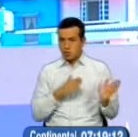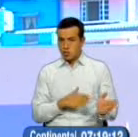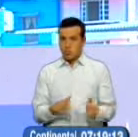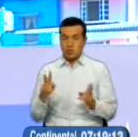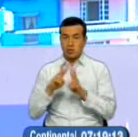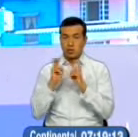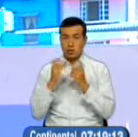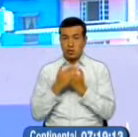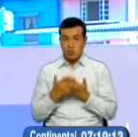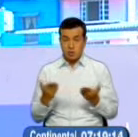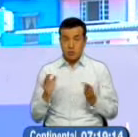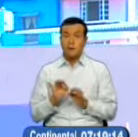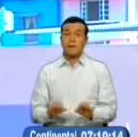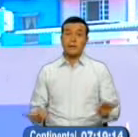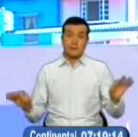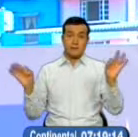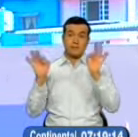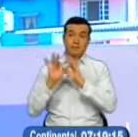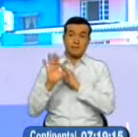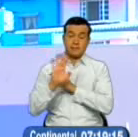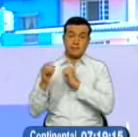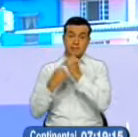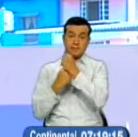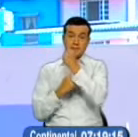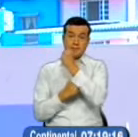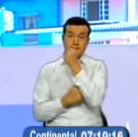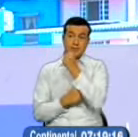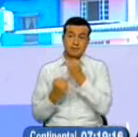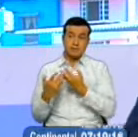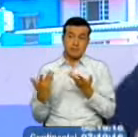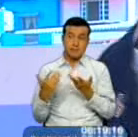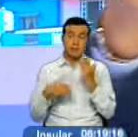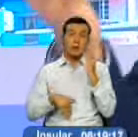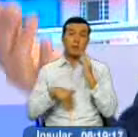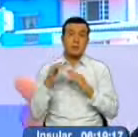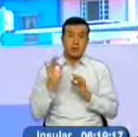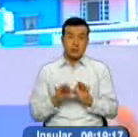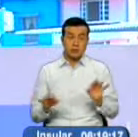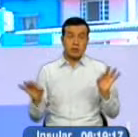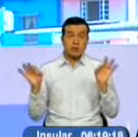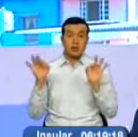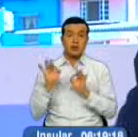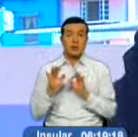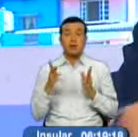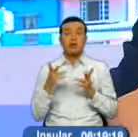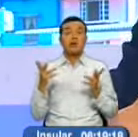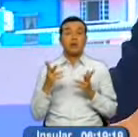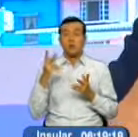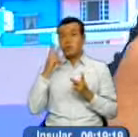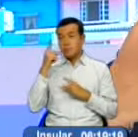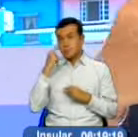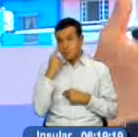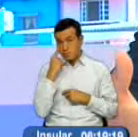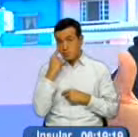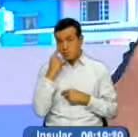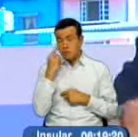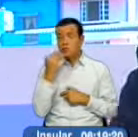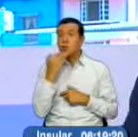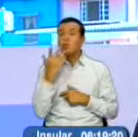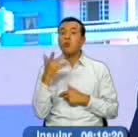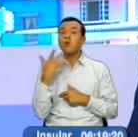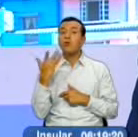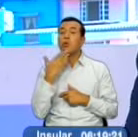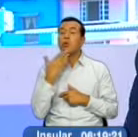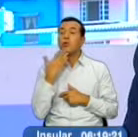parte material, que es fundamental en ese fortalecimiento, sino también lo otro, que es la posibilidad del vehículo, digamos,